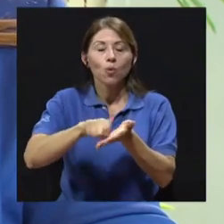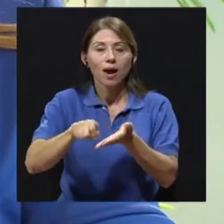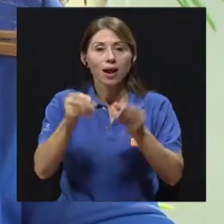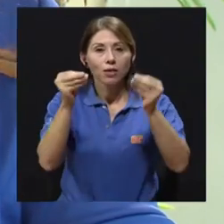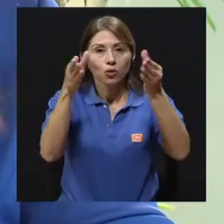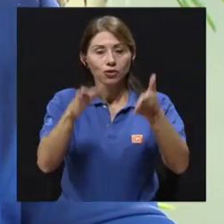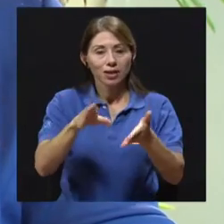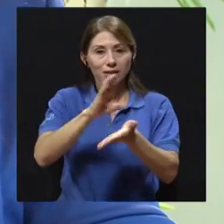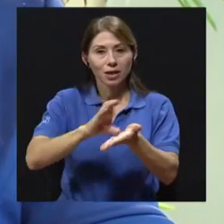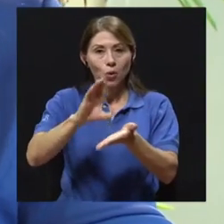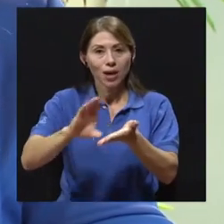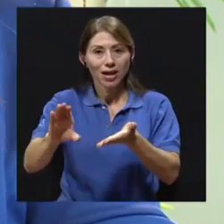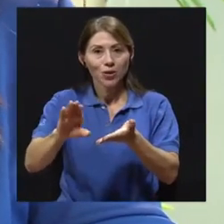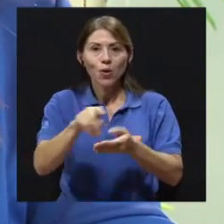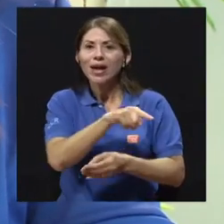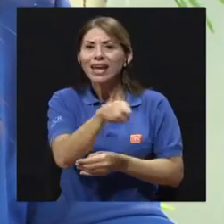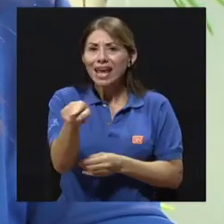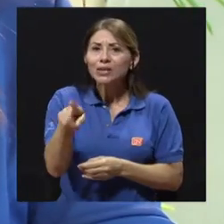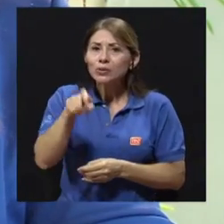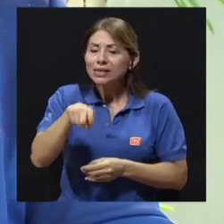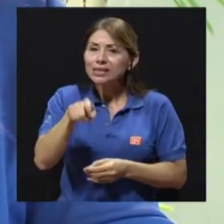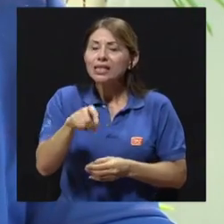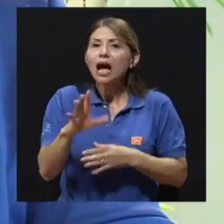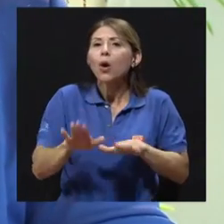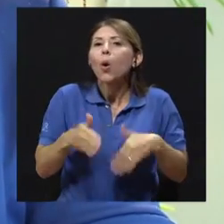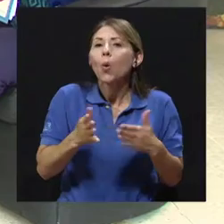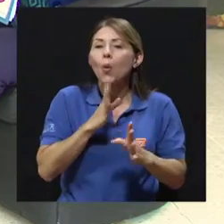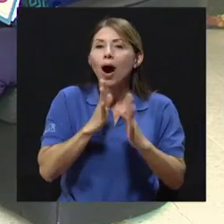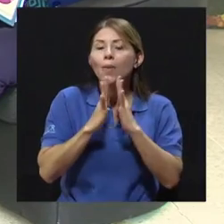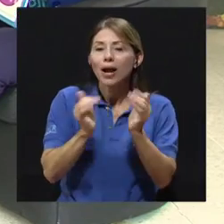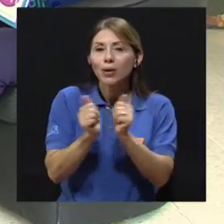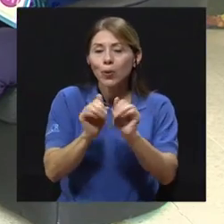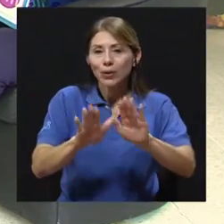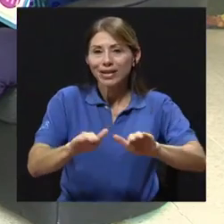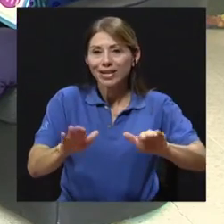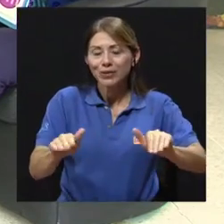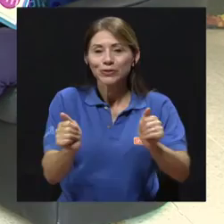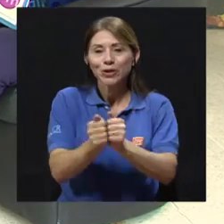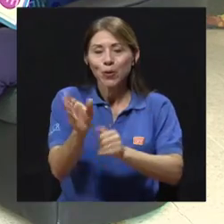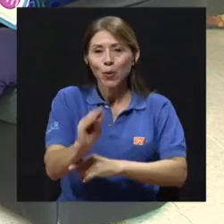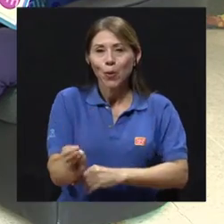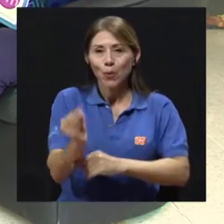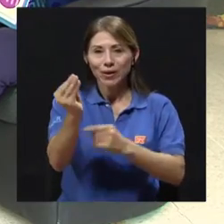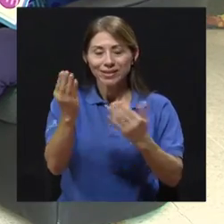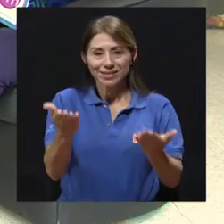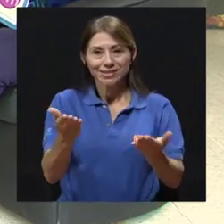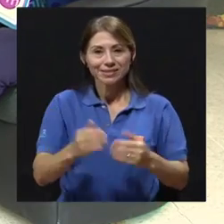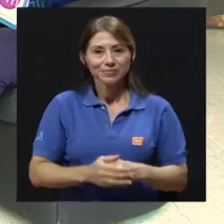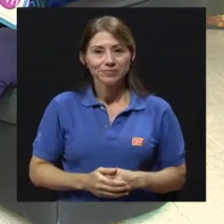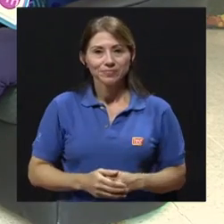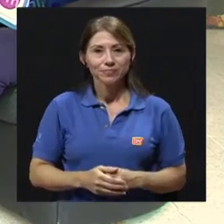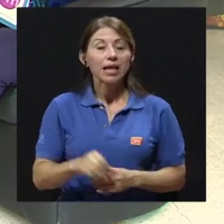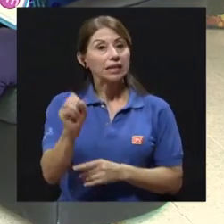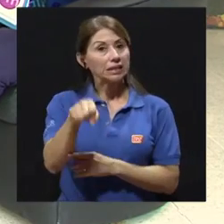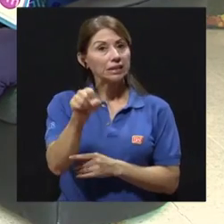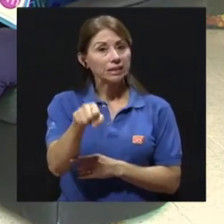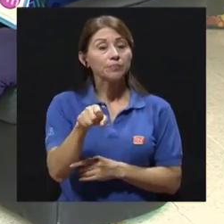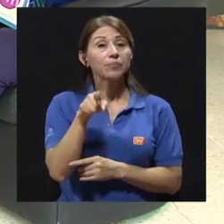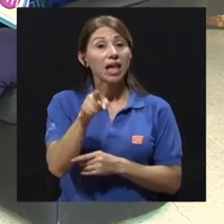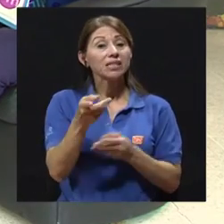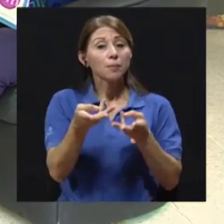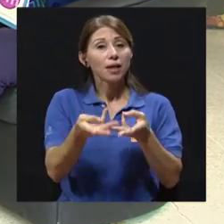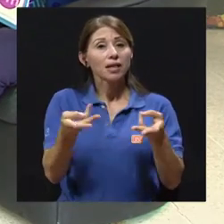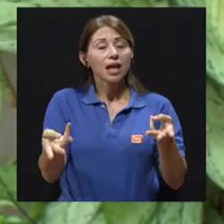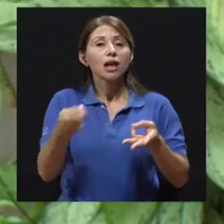que recurren a ustedes para poder hablar y abarcar esta temática con estos niños y también con colegiales. Sí, claro. Este